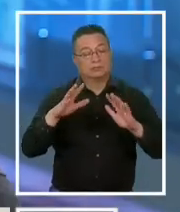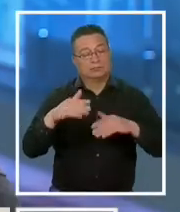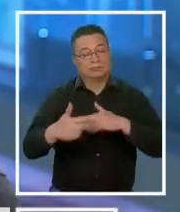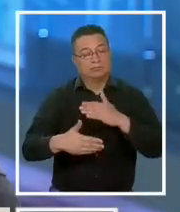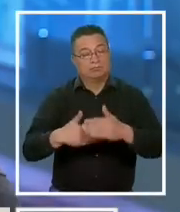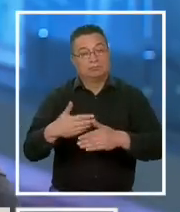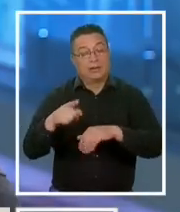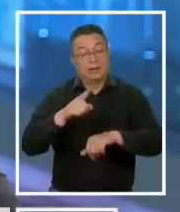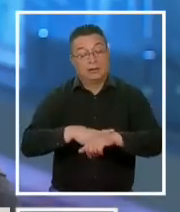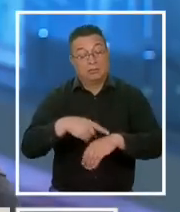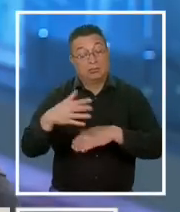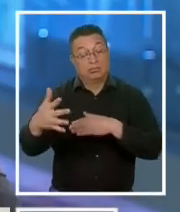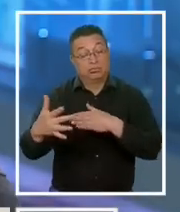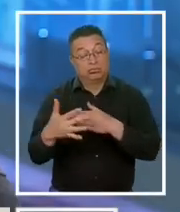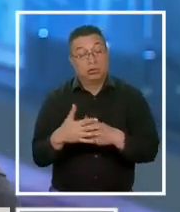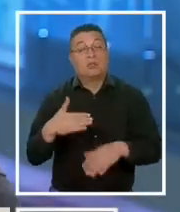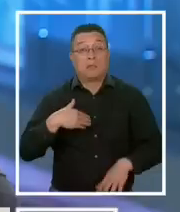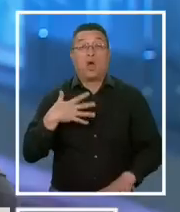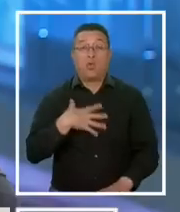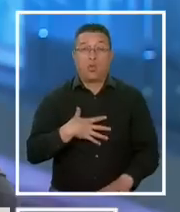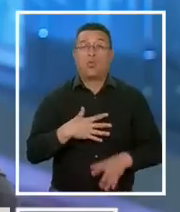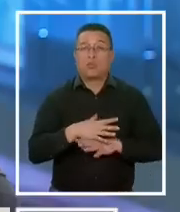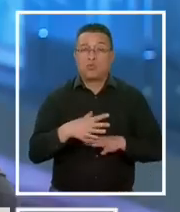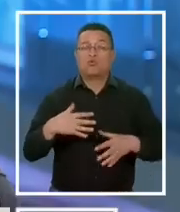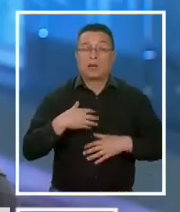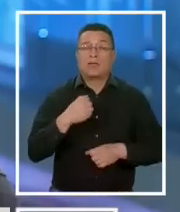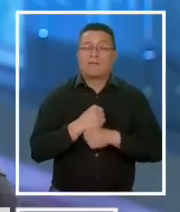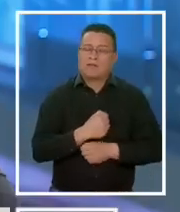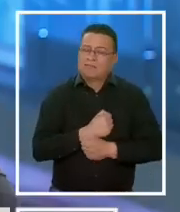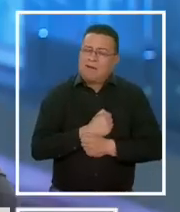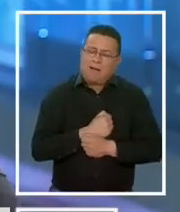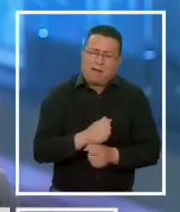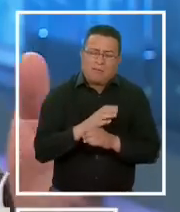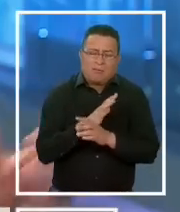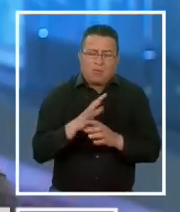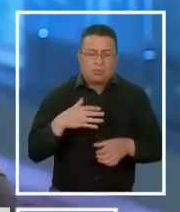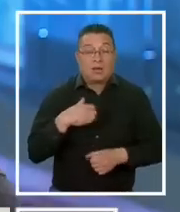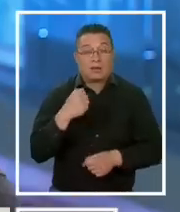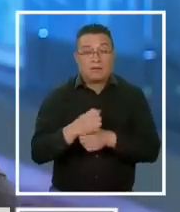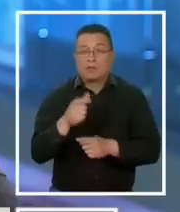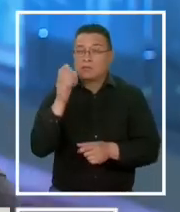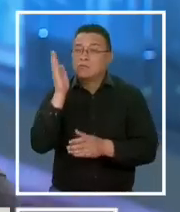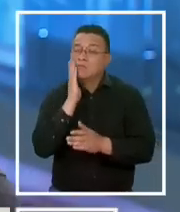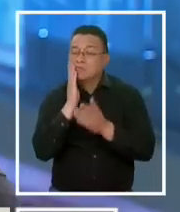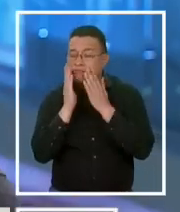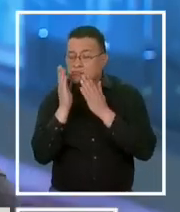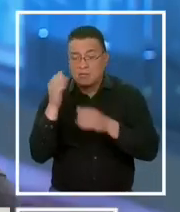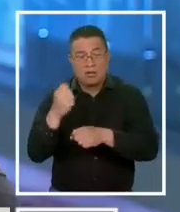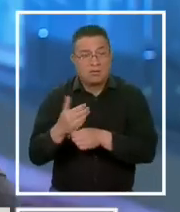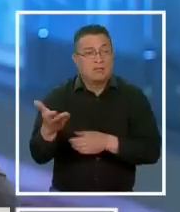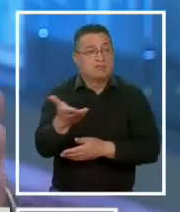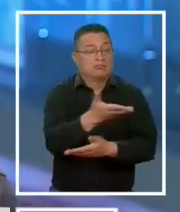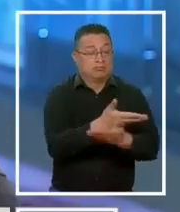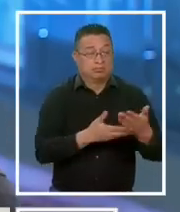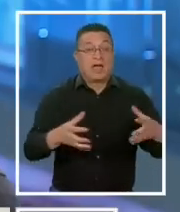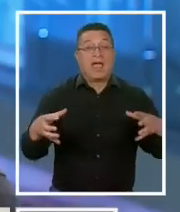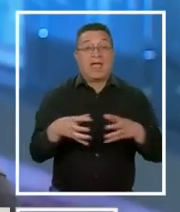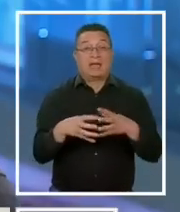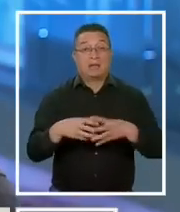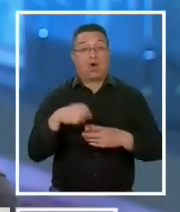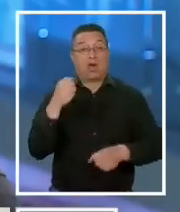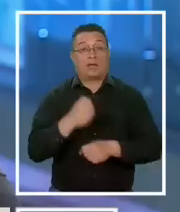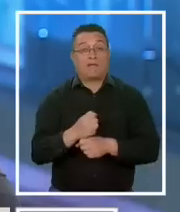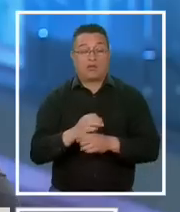de lo que el tiempo que viene mire a mí me encanta mi trabajo amo mi trabajo me llevo muy bien con todas las personas que trabajan conmigo tengo un equipo de trabajo